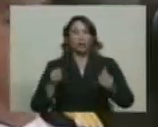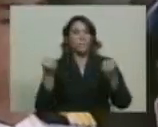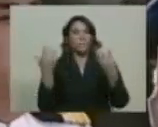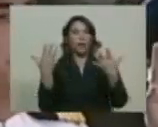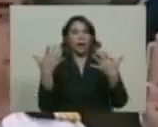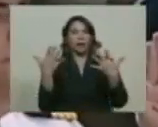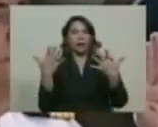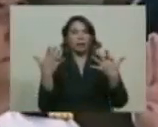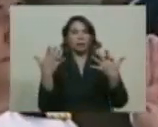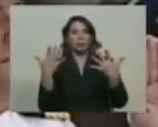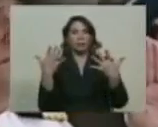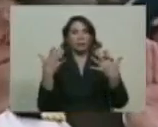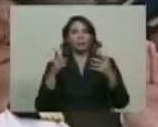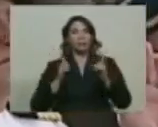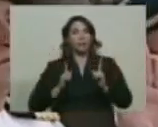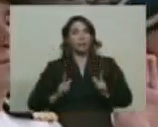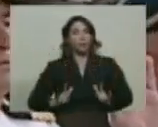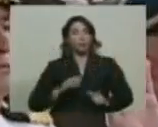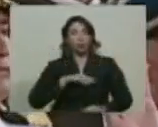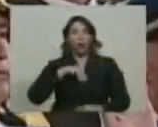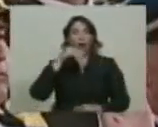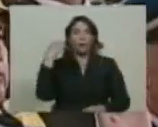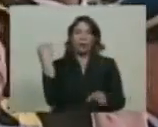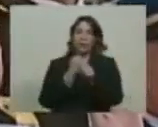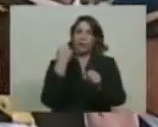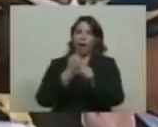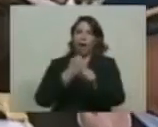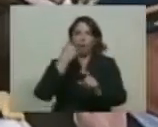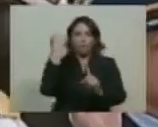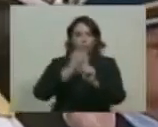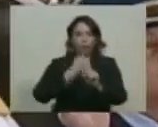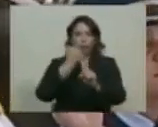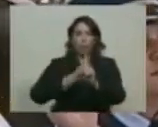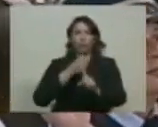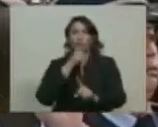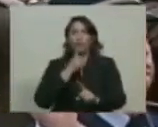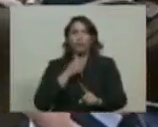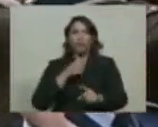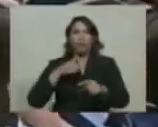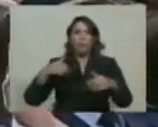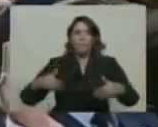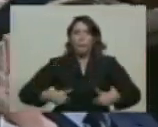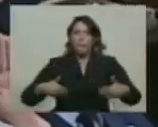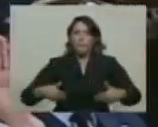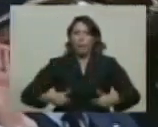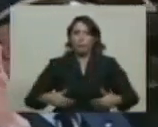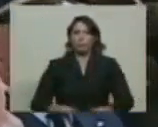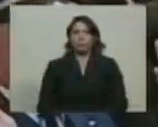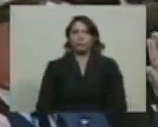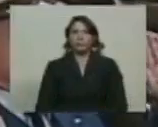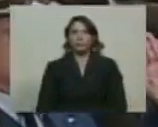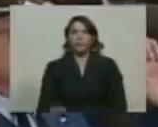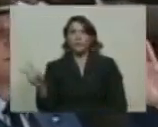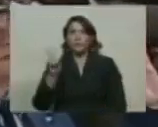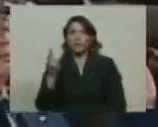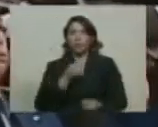ni reposo a sus almas para trabajar incansablemente en la materialización de una Venezuela